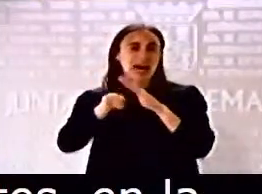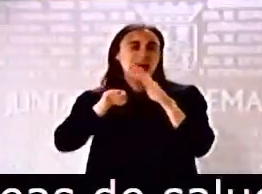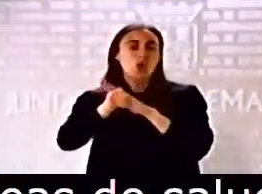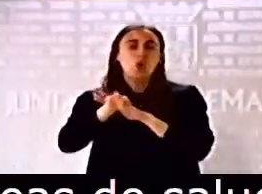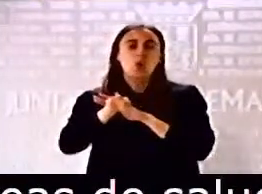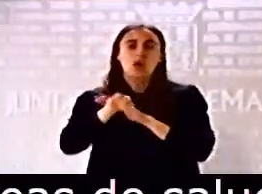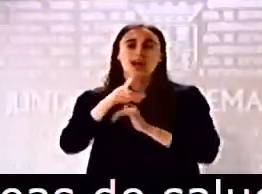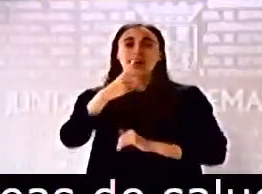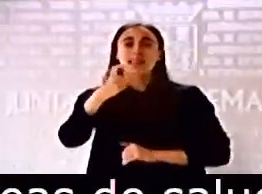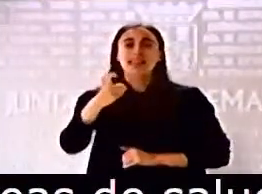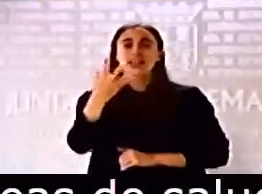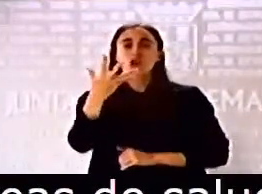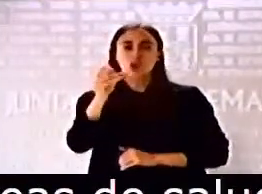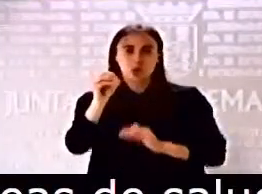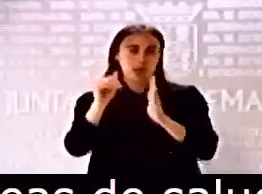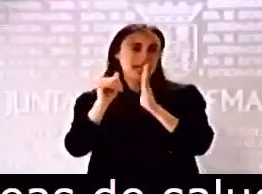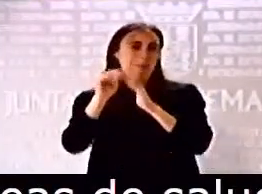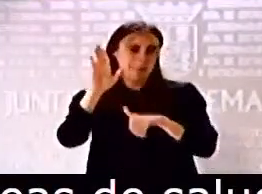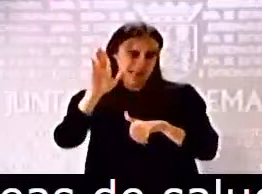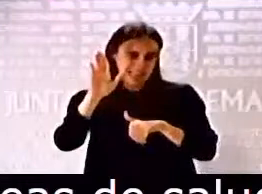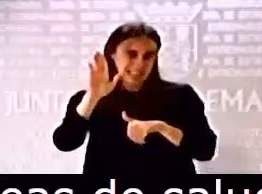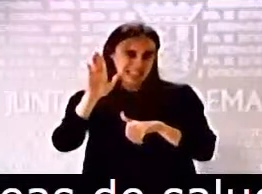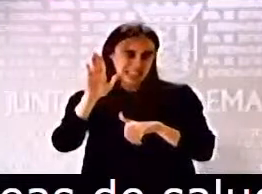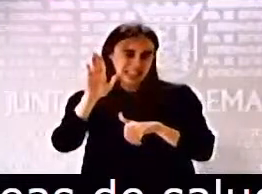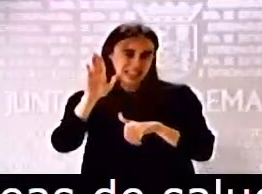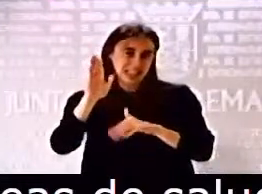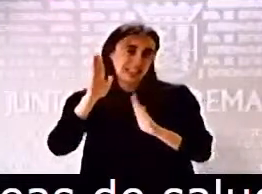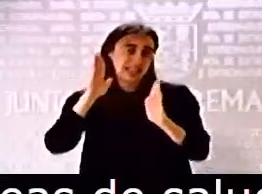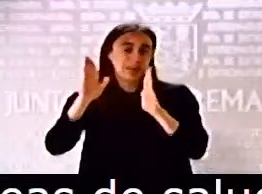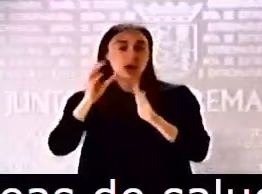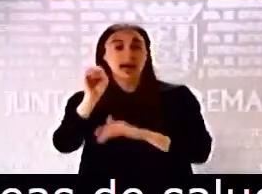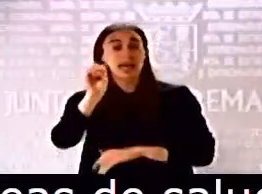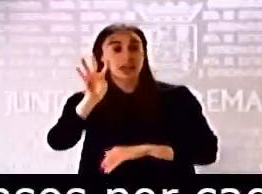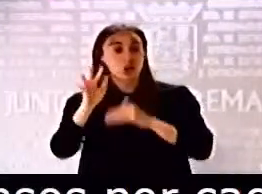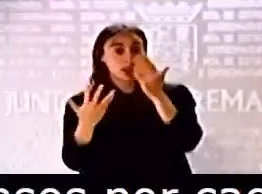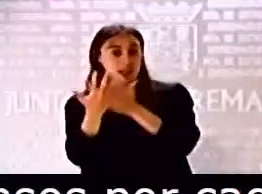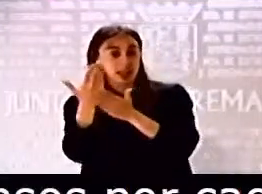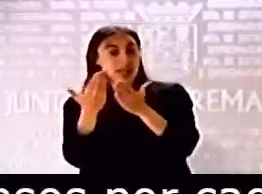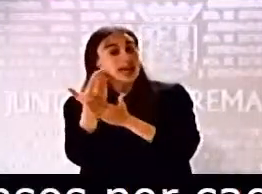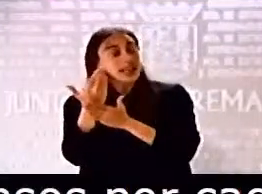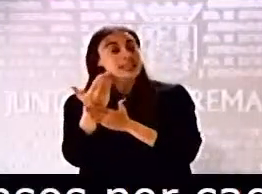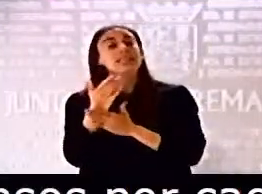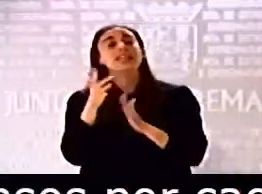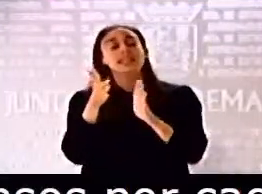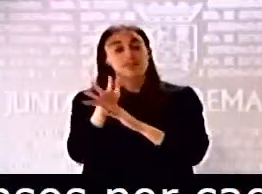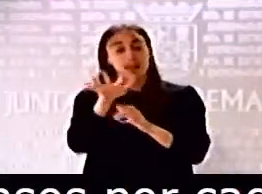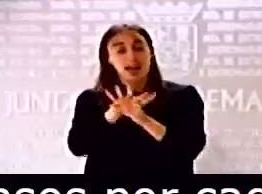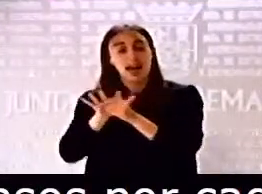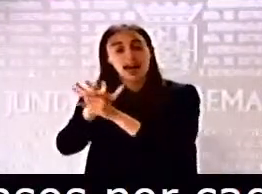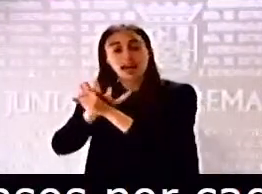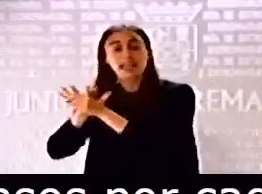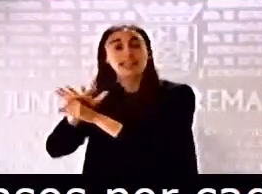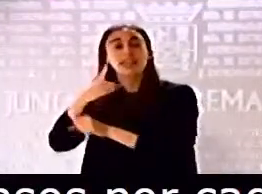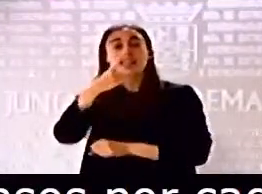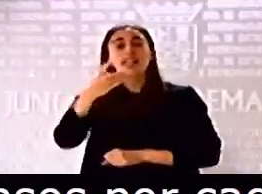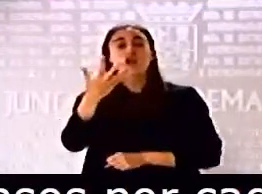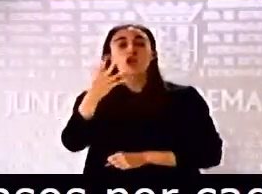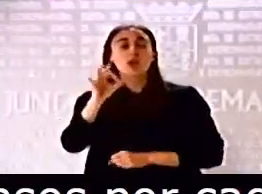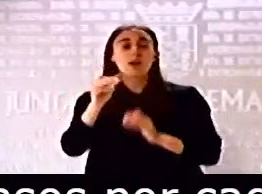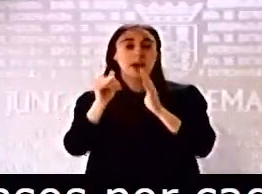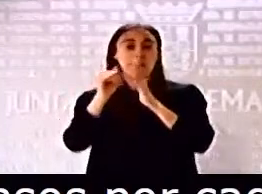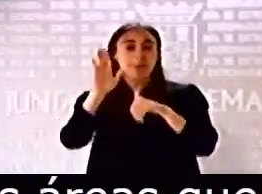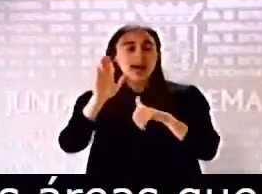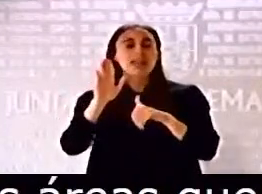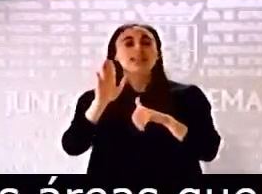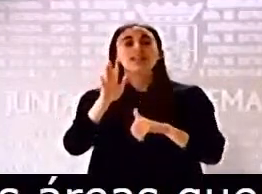habitantes a los 14 días. Esas áreas que todavía están por encima de los 150 casos son el área de salud